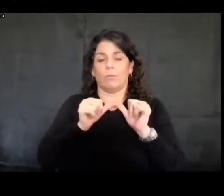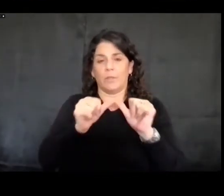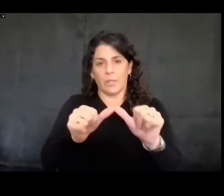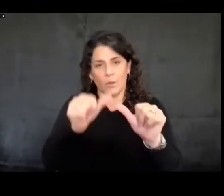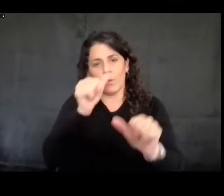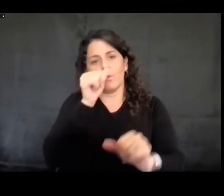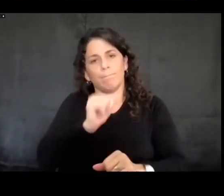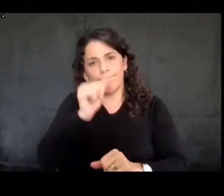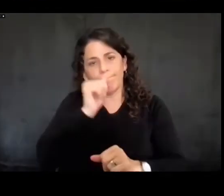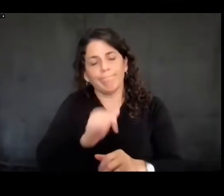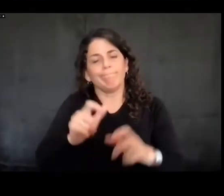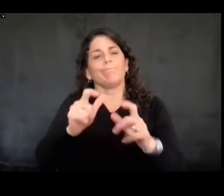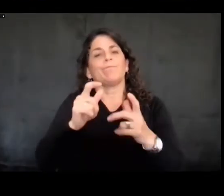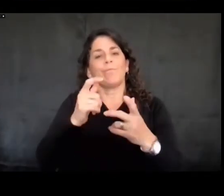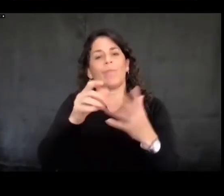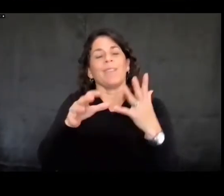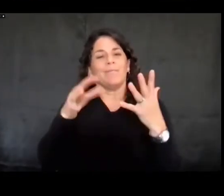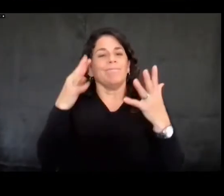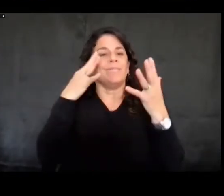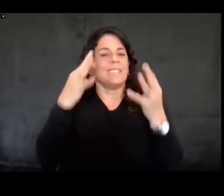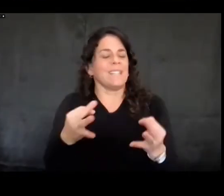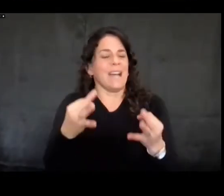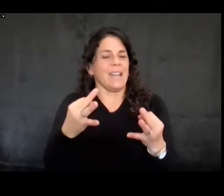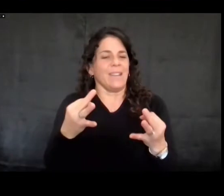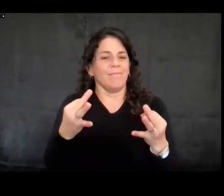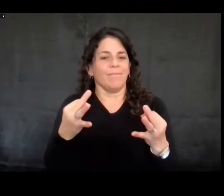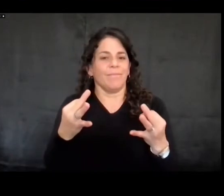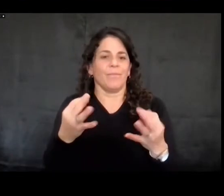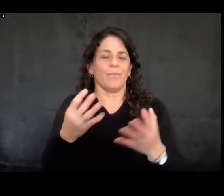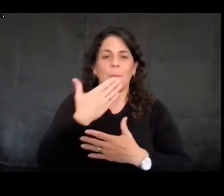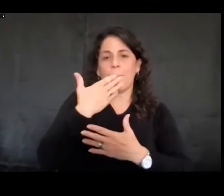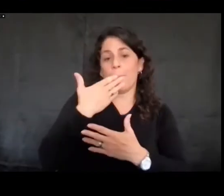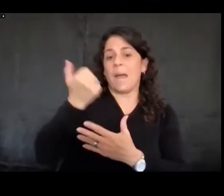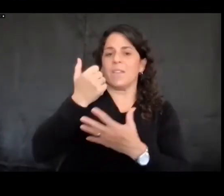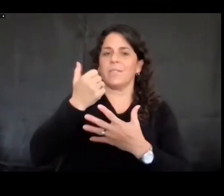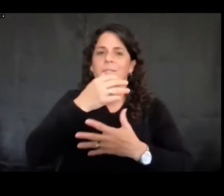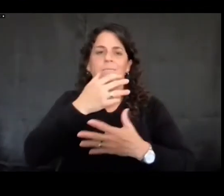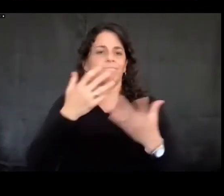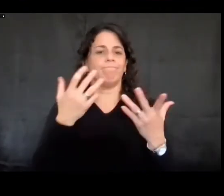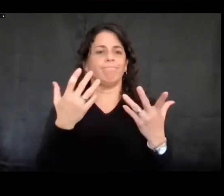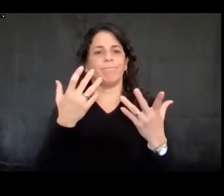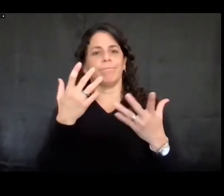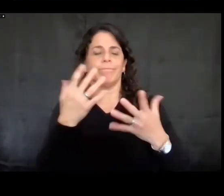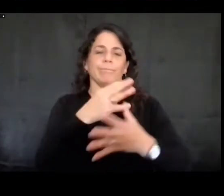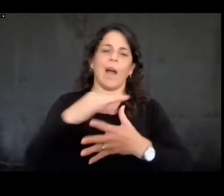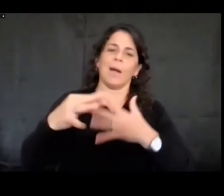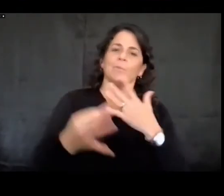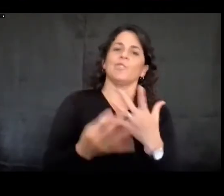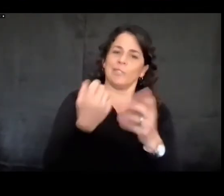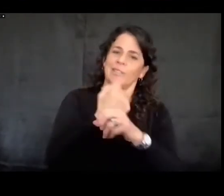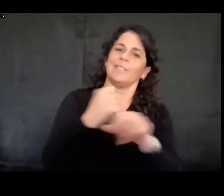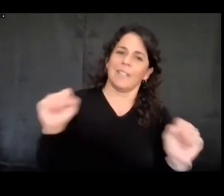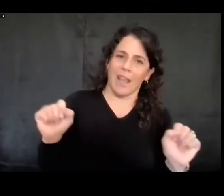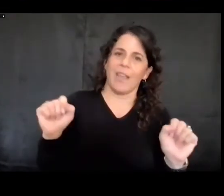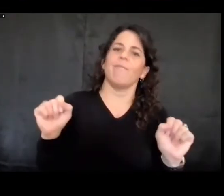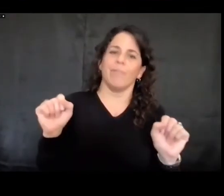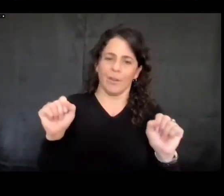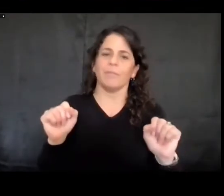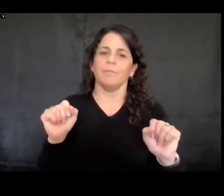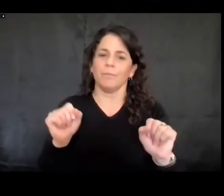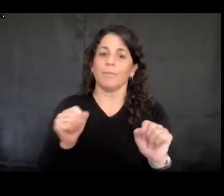continúen estar vigilantes y usen opciones seguras para actividades y muchas gracias por su